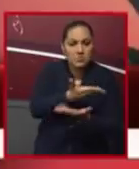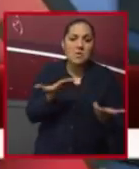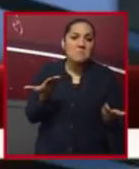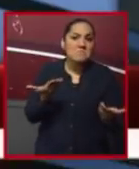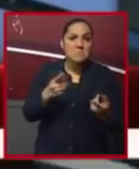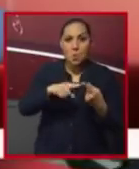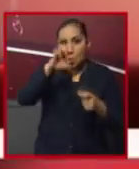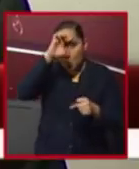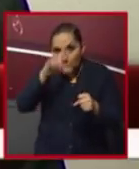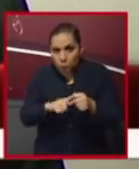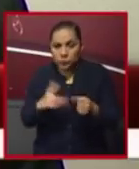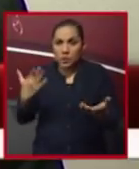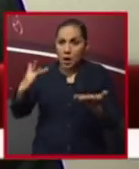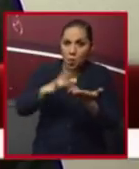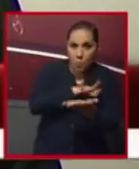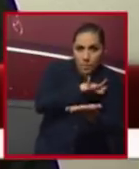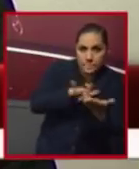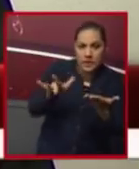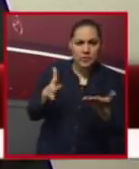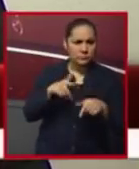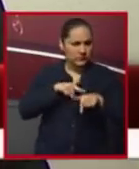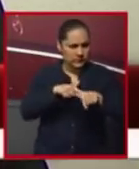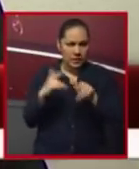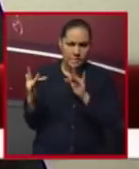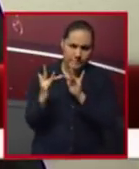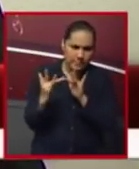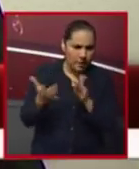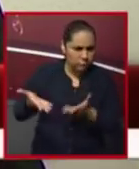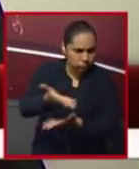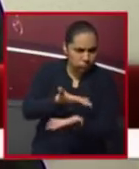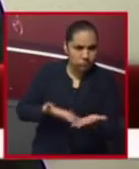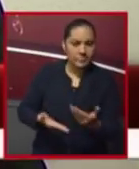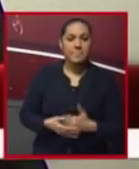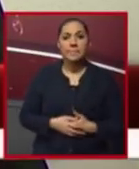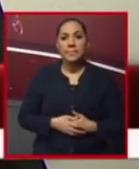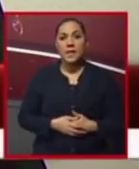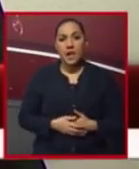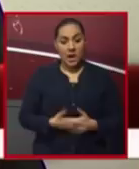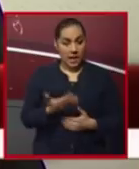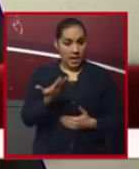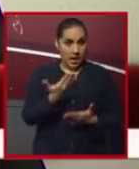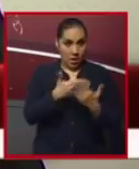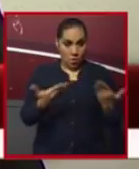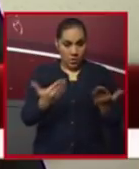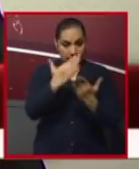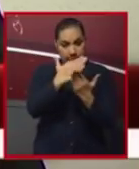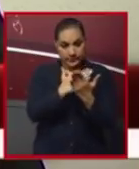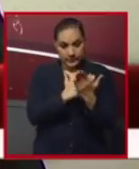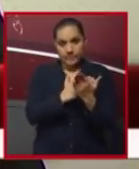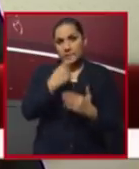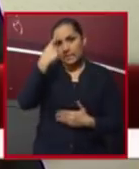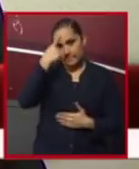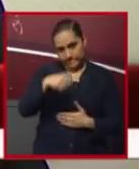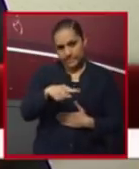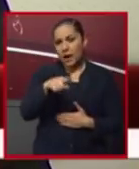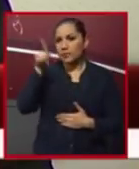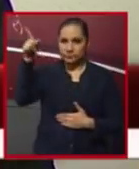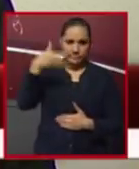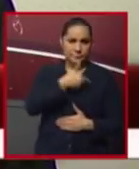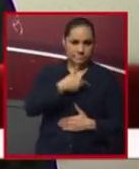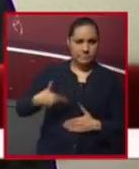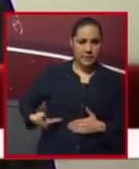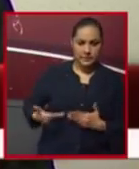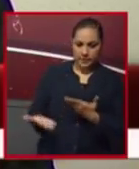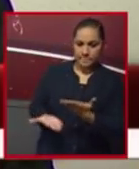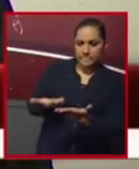cooperación. Se aprueba el dictamen por el que se ratifica el nombramiento que el Ejecutivo Federal hace